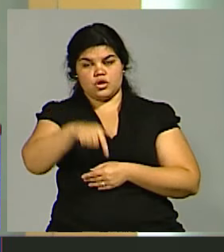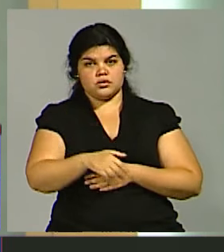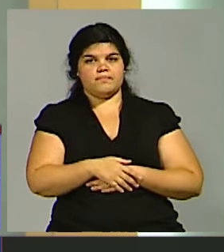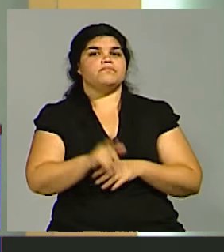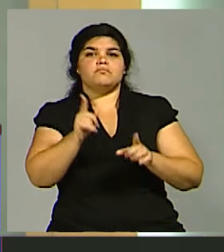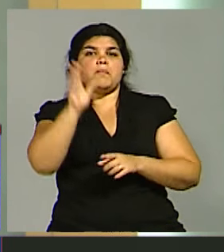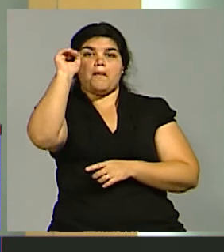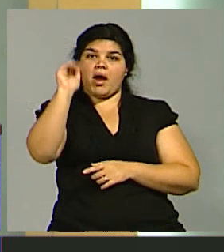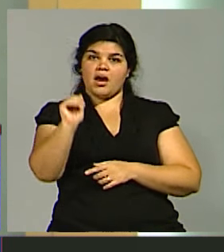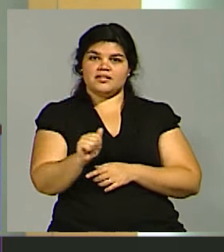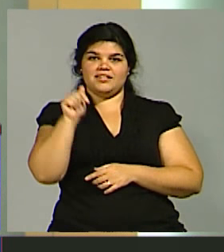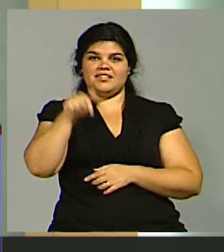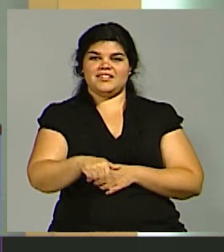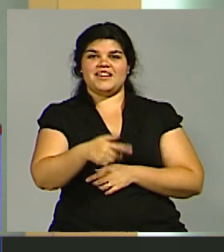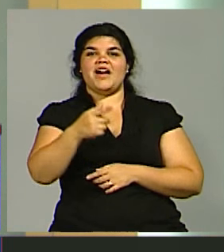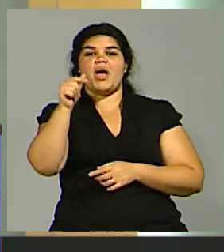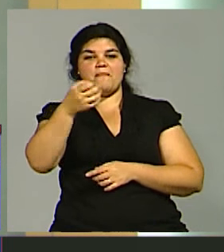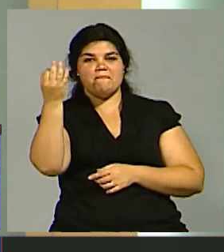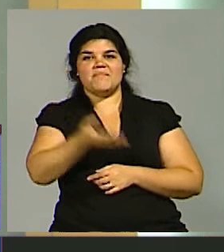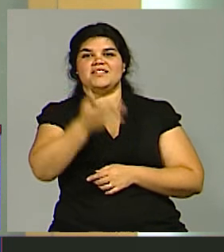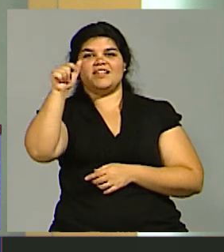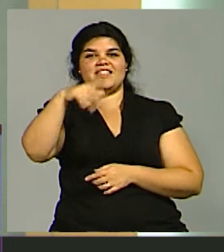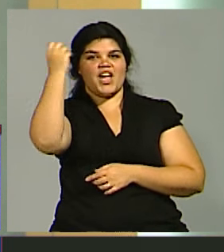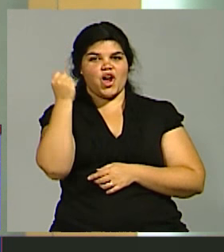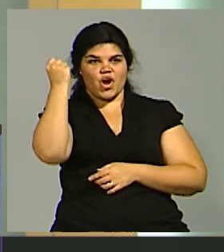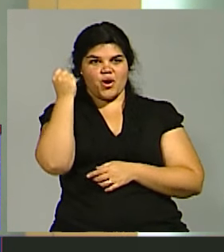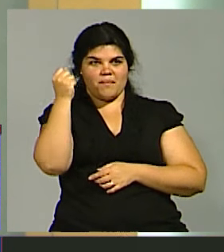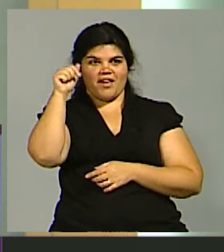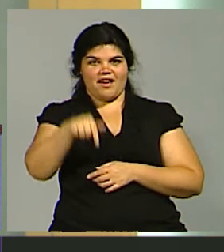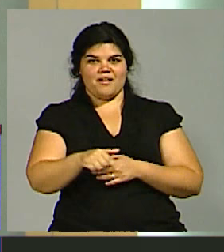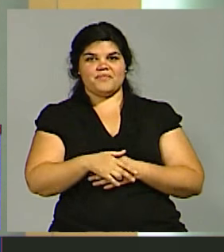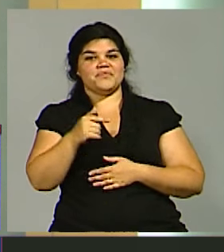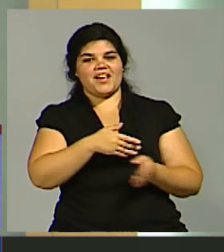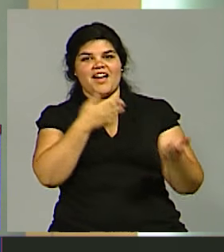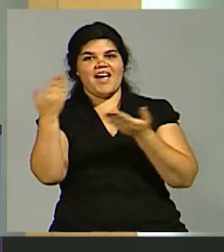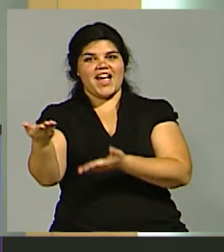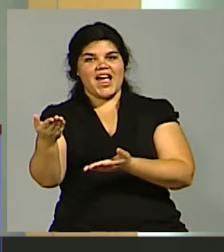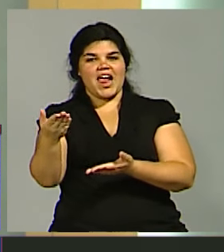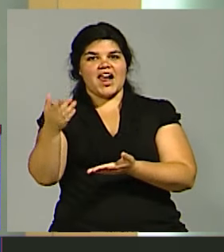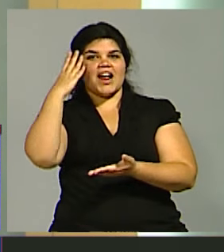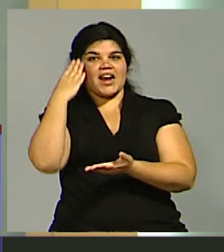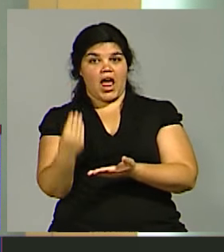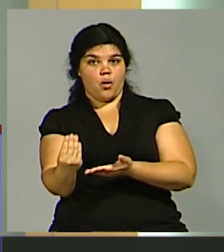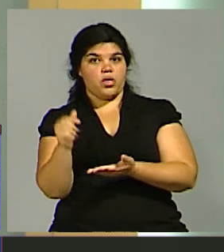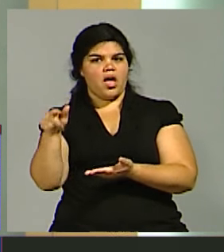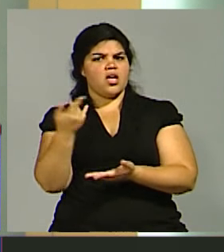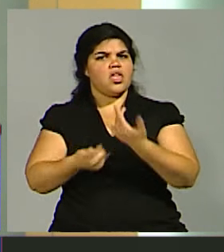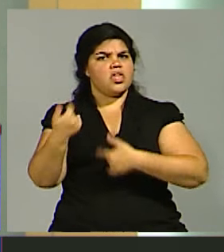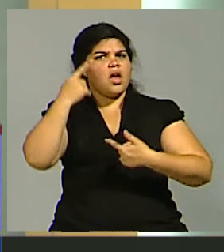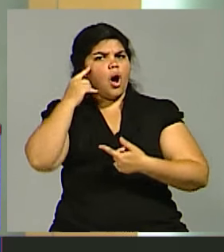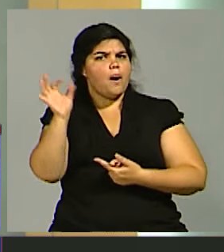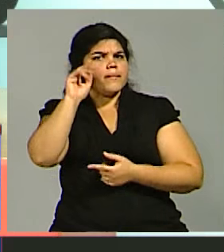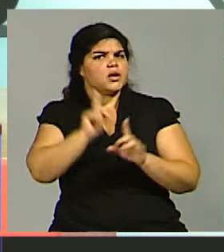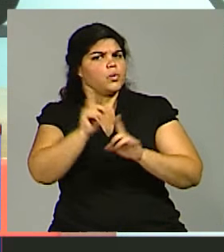Como todos los martes tenemos a nuestro especialista en economía, se lo paso a Claudia para que ella continúe, pero estaría bueno saber qué piensa él puntualmente sobre